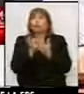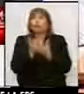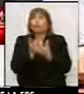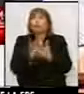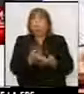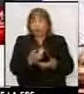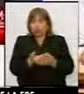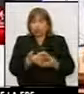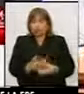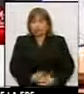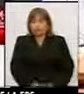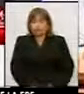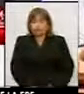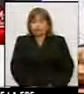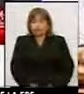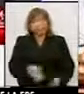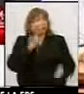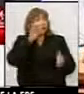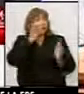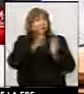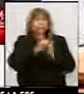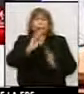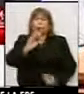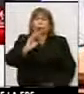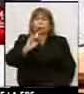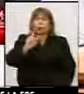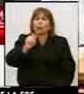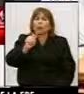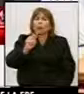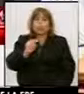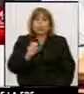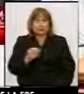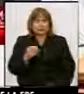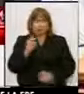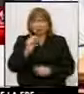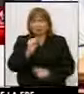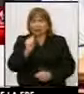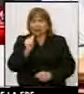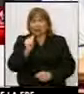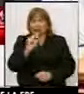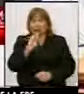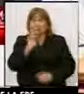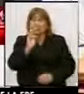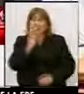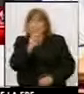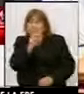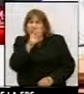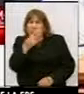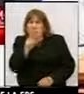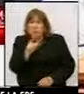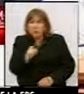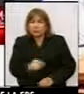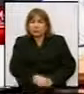organizado. Por ejemplo, Cultivos Ecológicos del Perú, SAC, 62 millones.